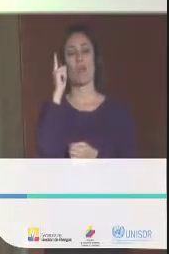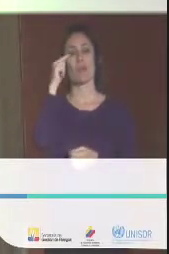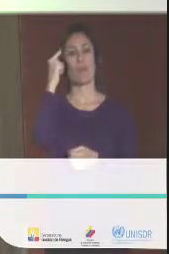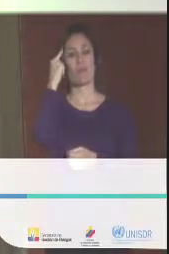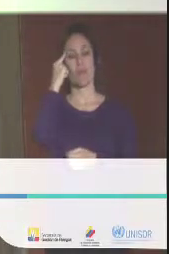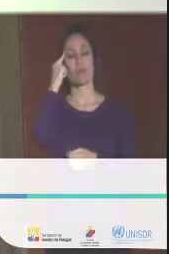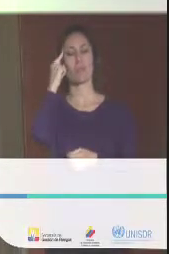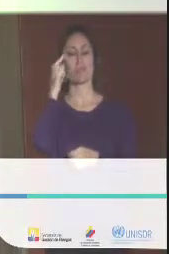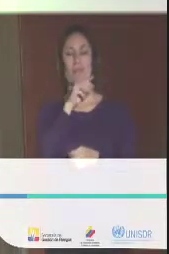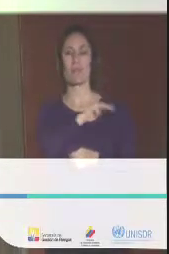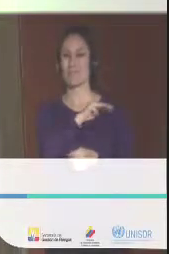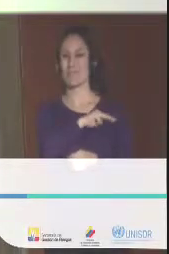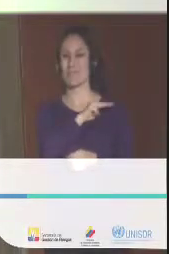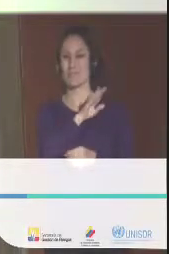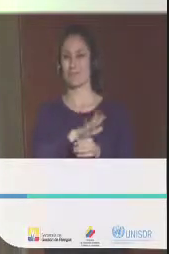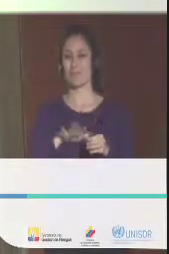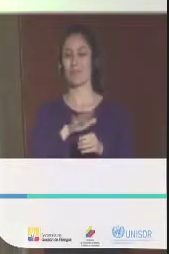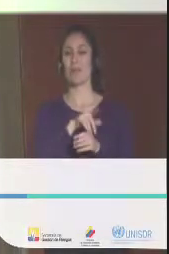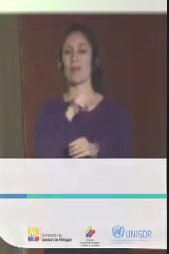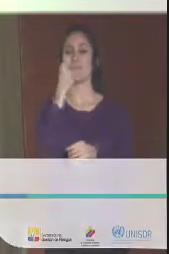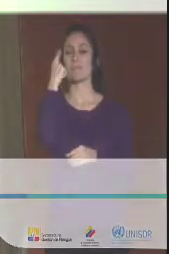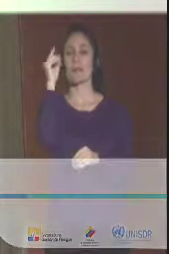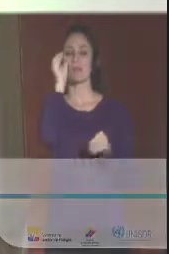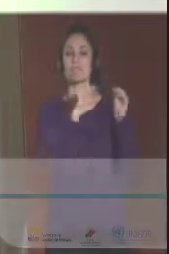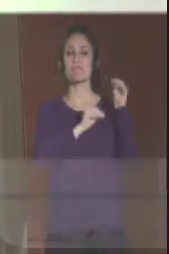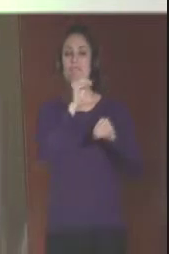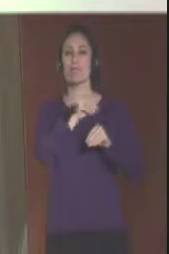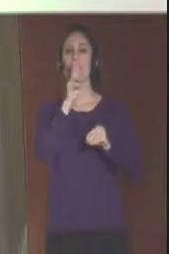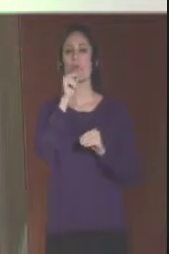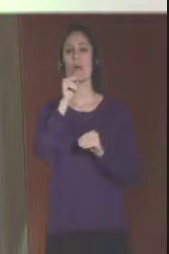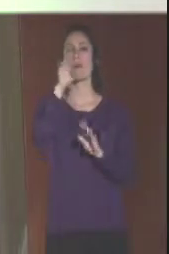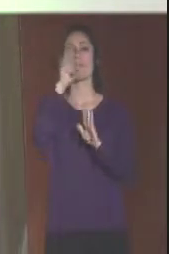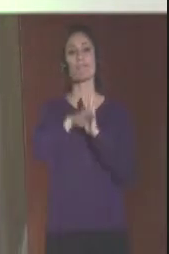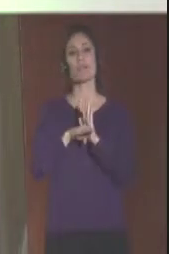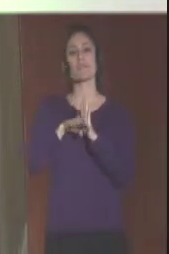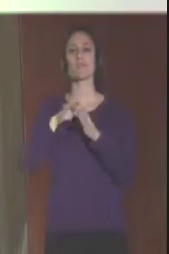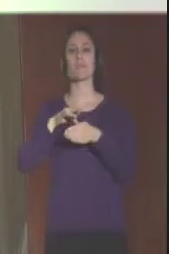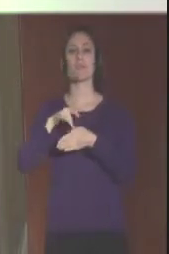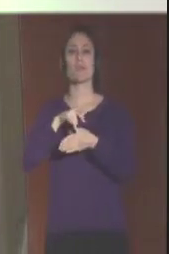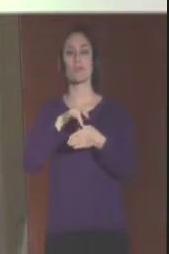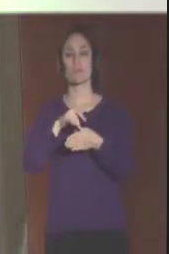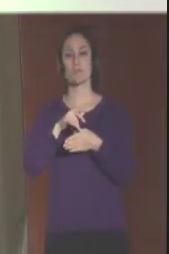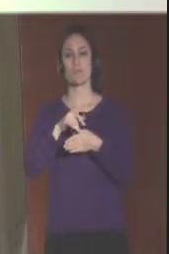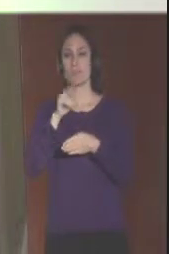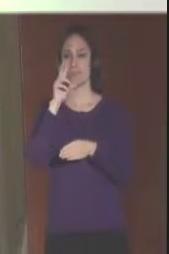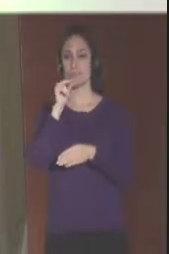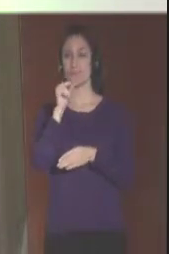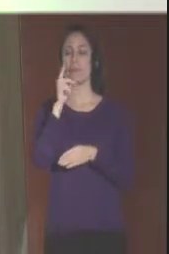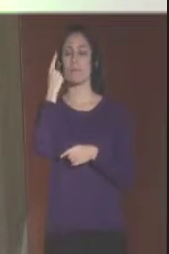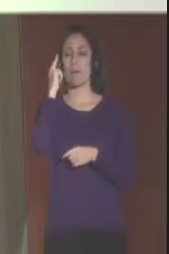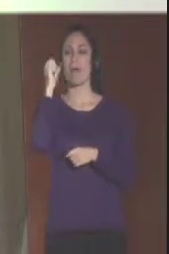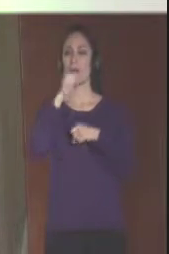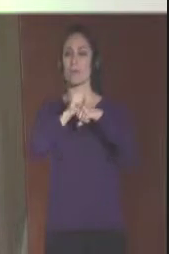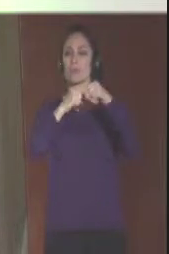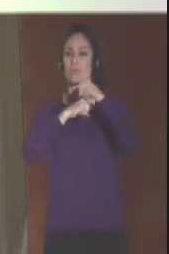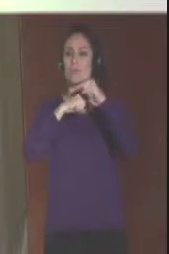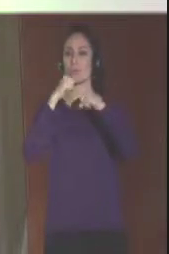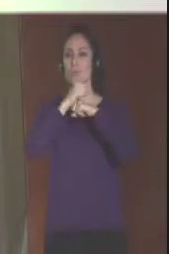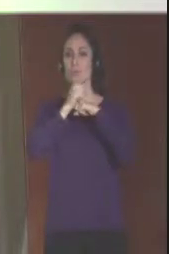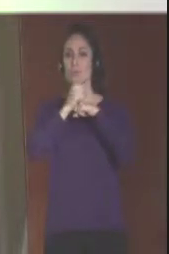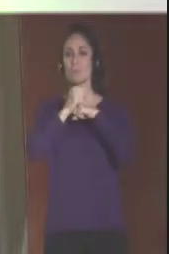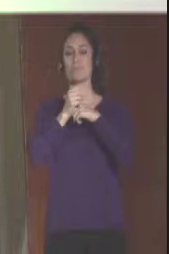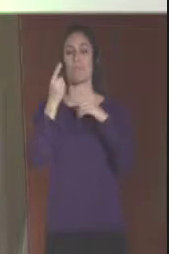locales para la construcción de un criterio no de reducción de riesgo de desastres, sino de construcción de